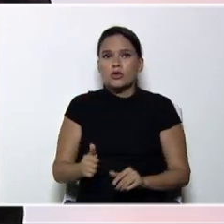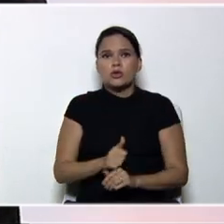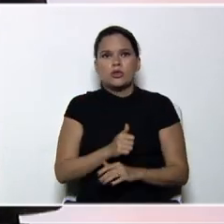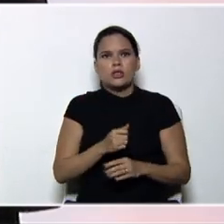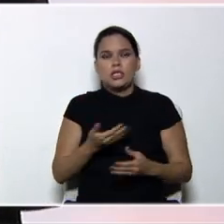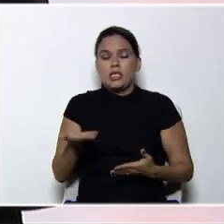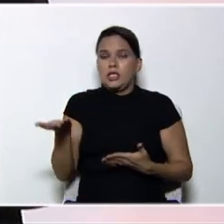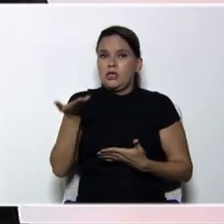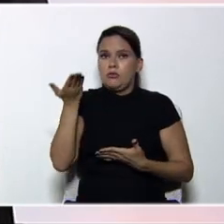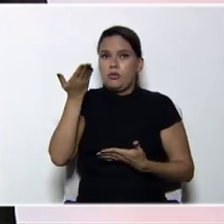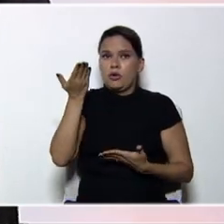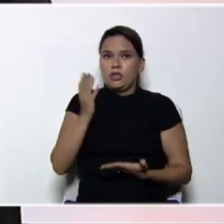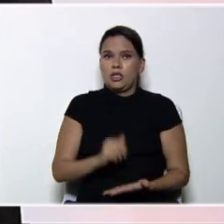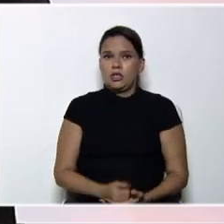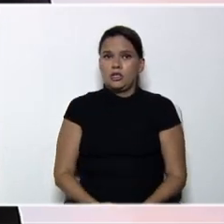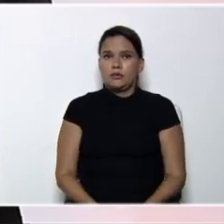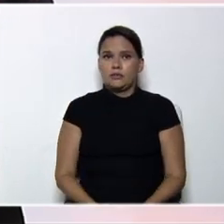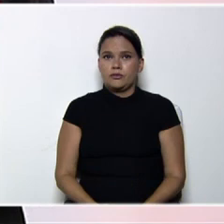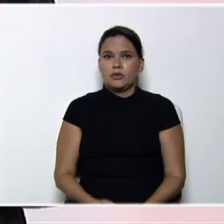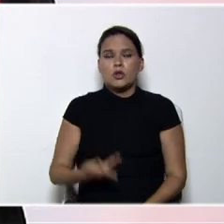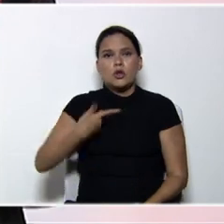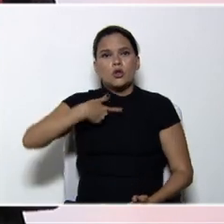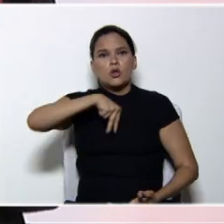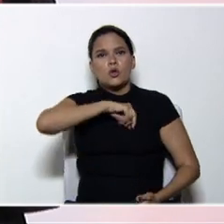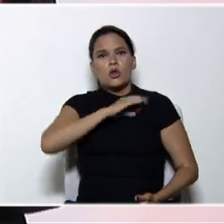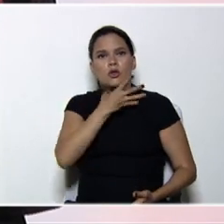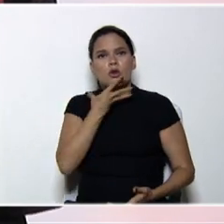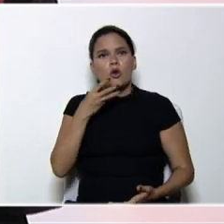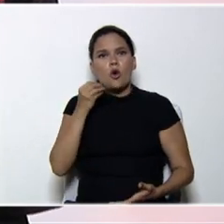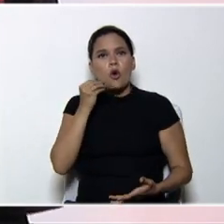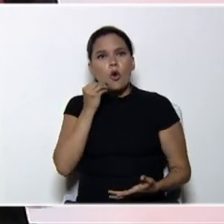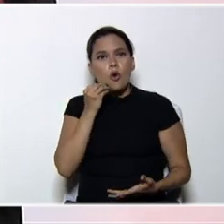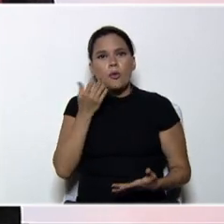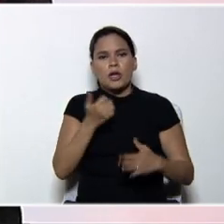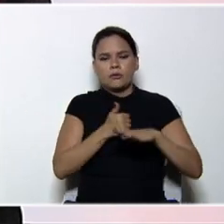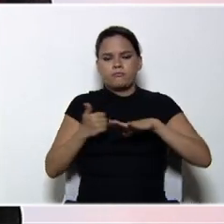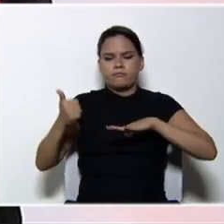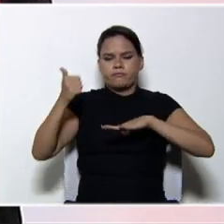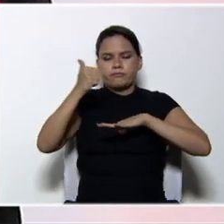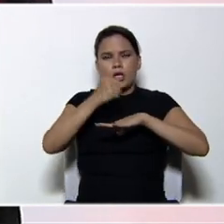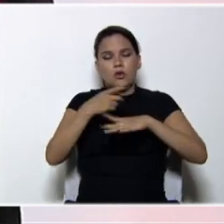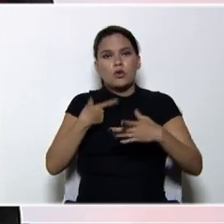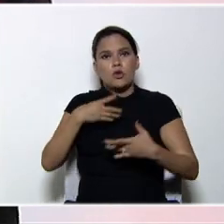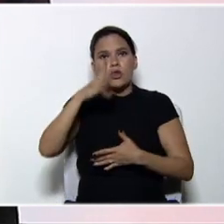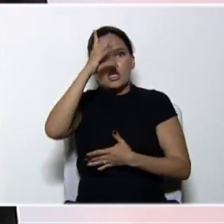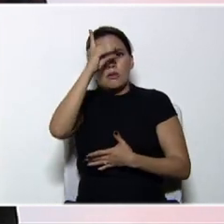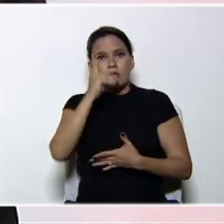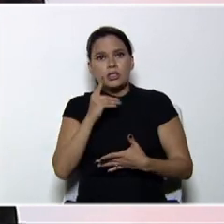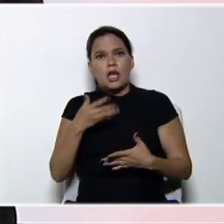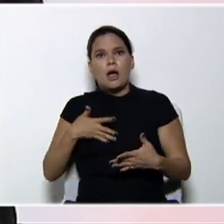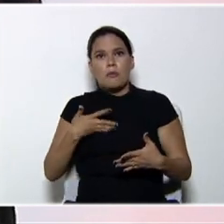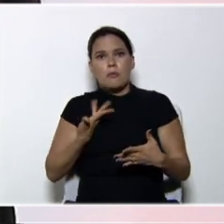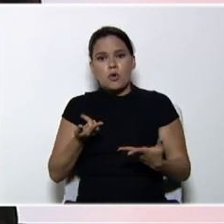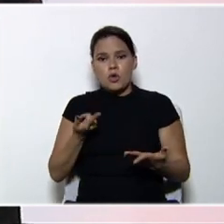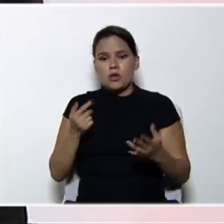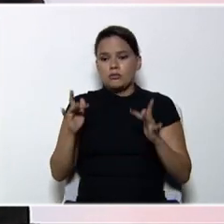definitivamente importante. Nuestros jóvenes y adultos con discapacidad han podido seguir interactuando, profe, han podido a través del